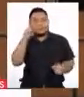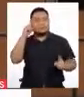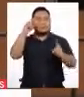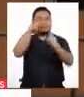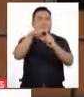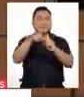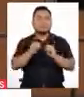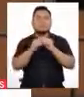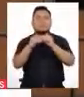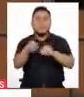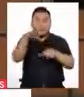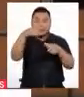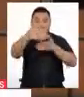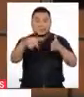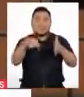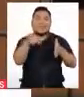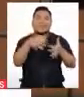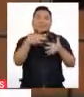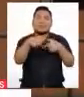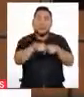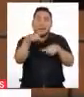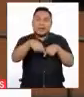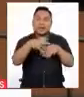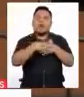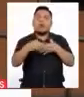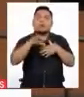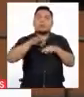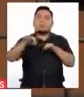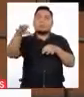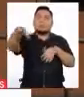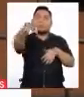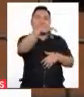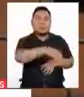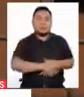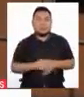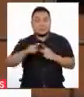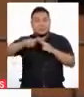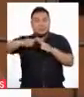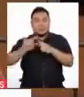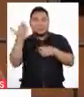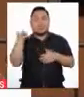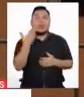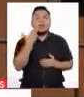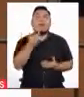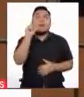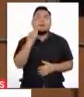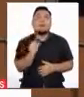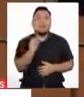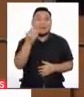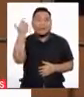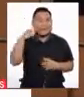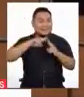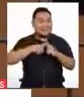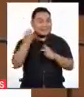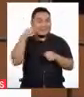es establecer una red nacional de laboratorios. Hemos visto que al inicio hacíamos muy pocas pruebas. Cuando empezó el